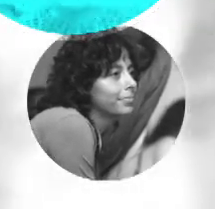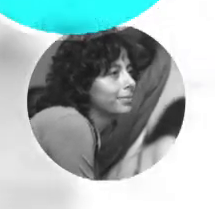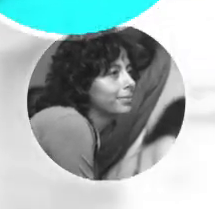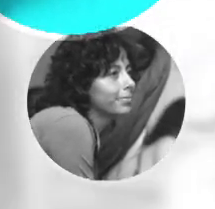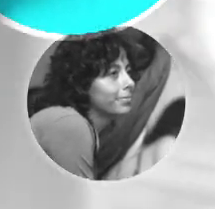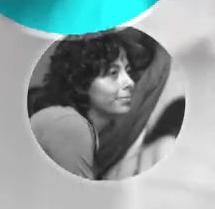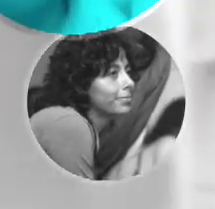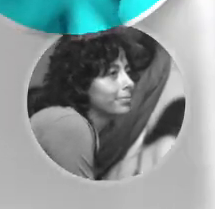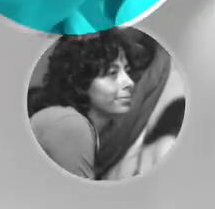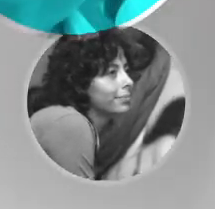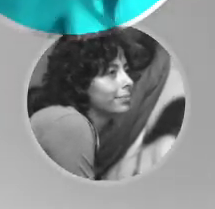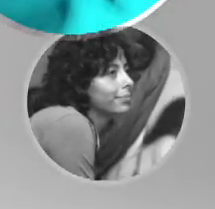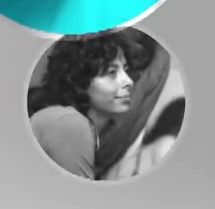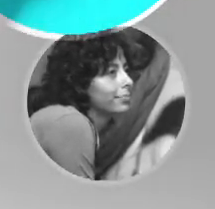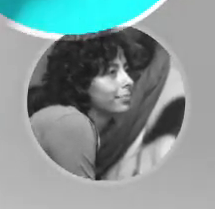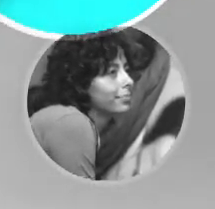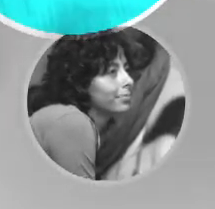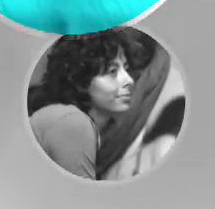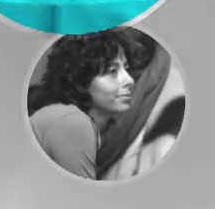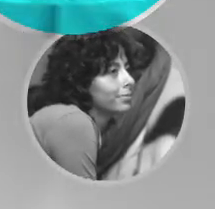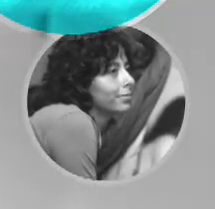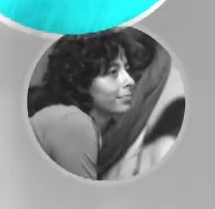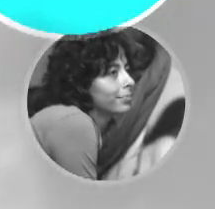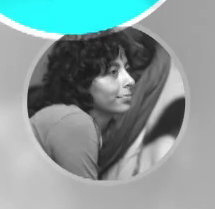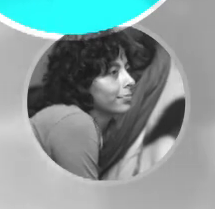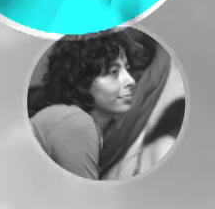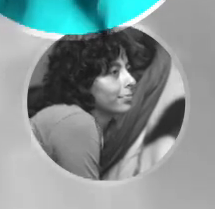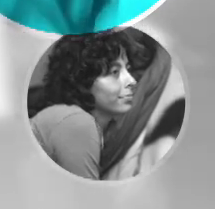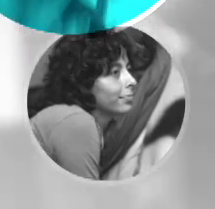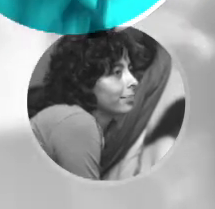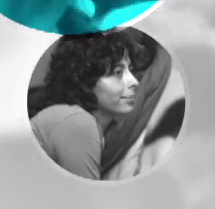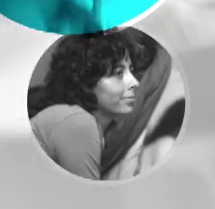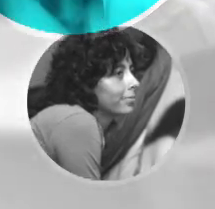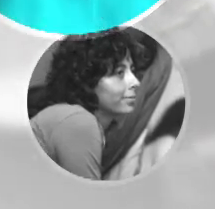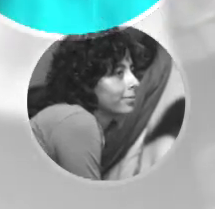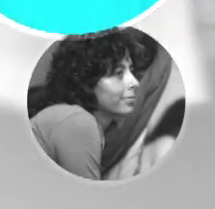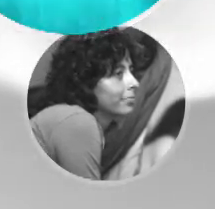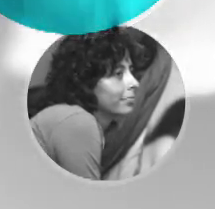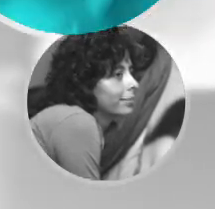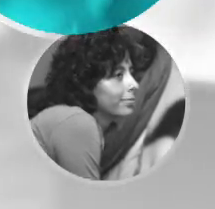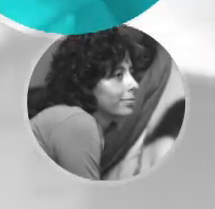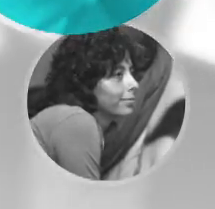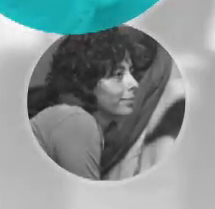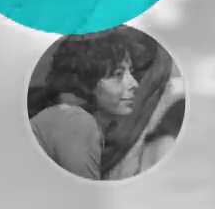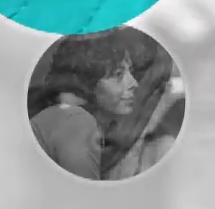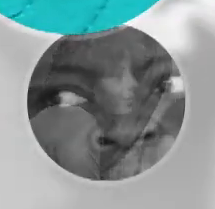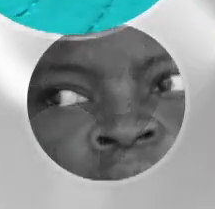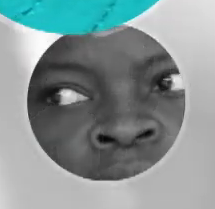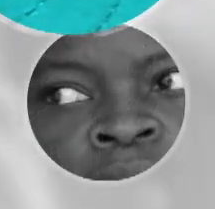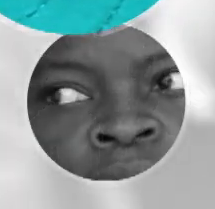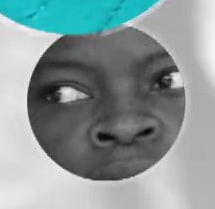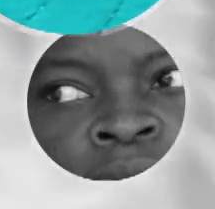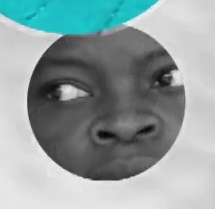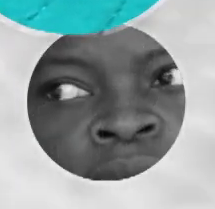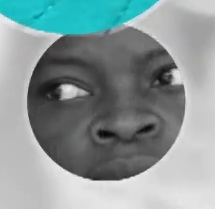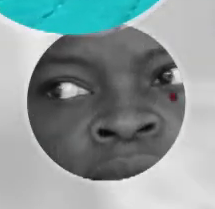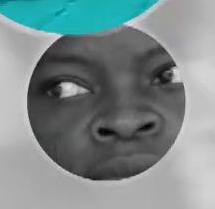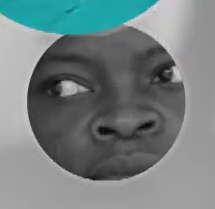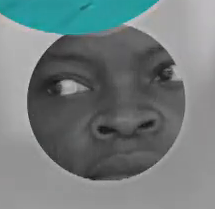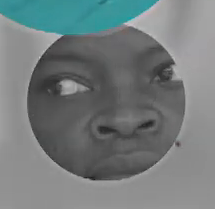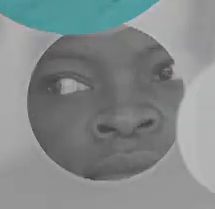dentro Es que el baile También está dentro Verás que el